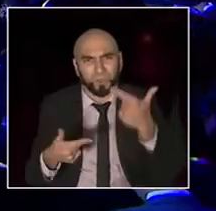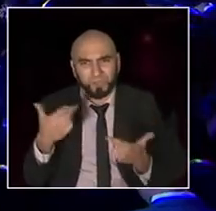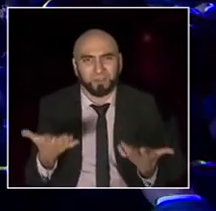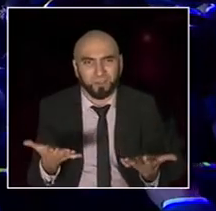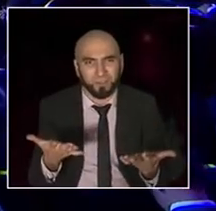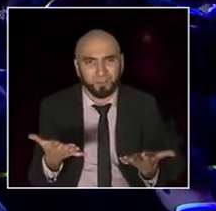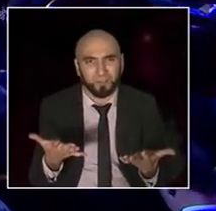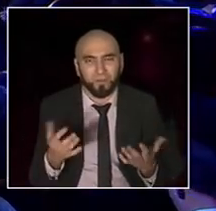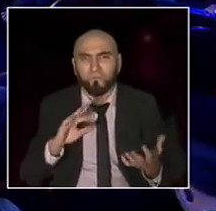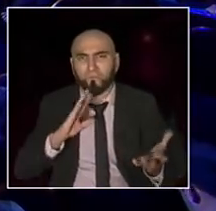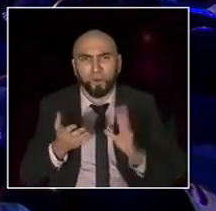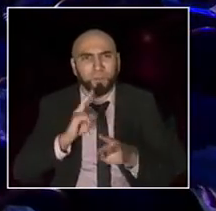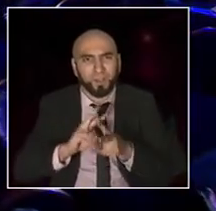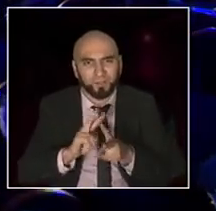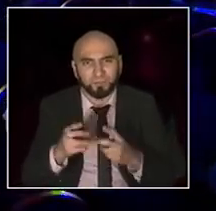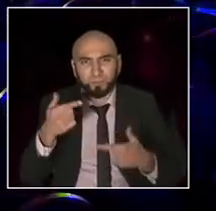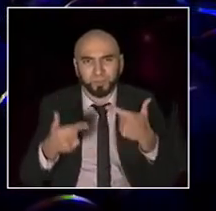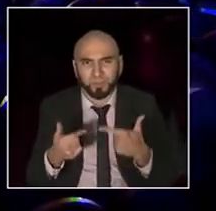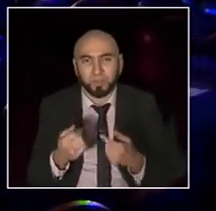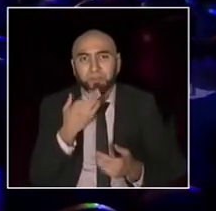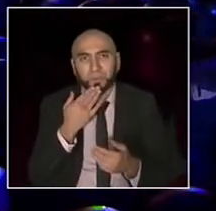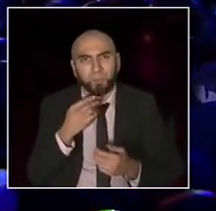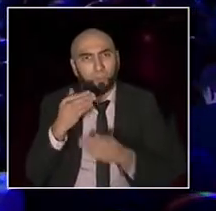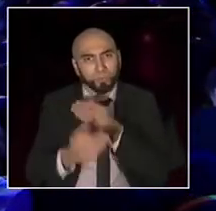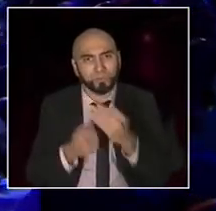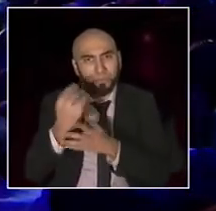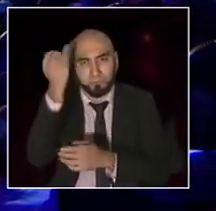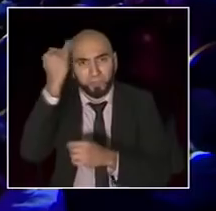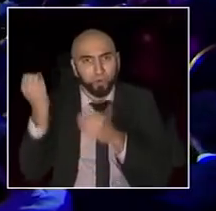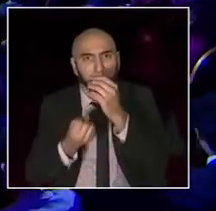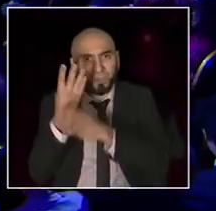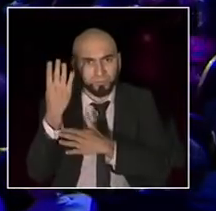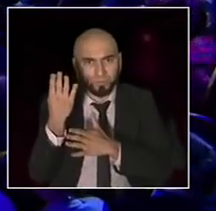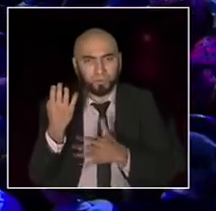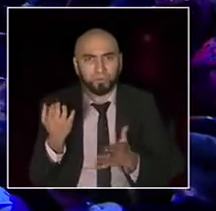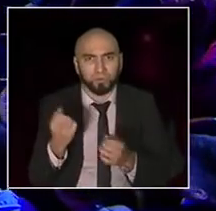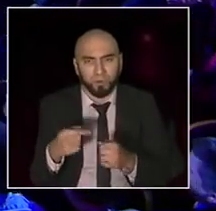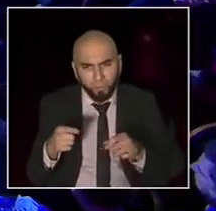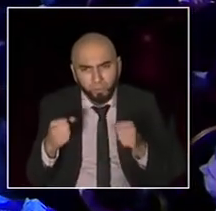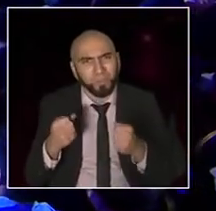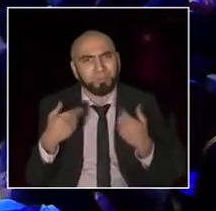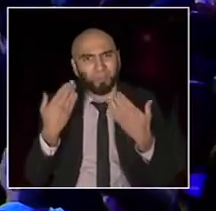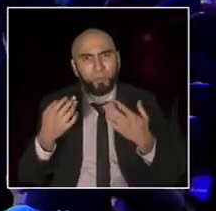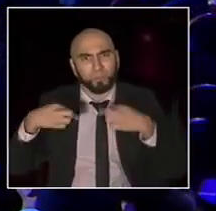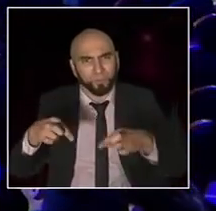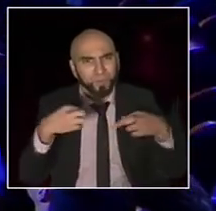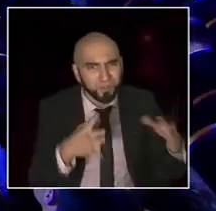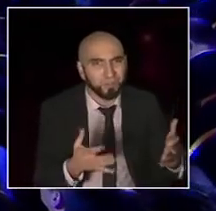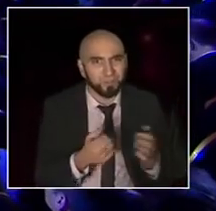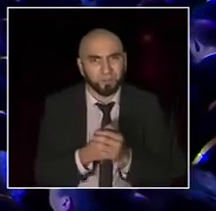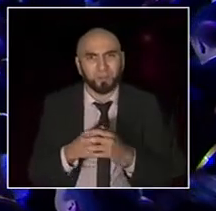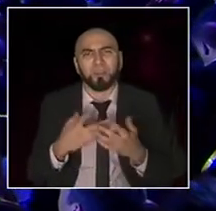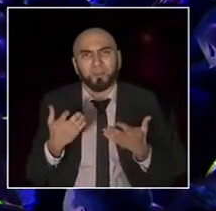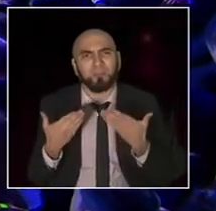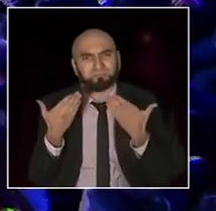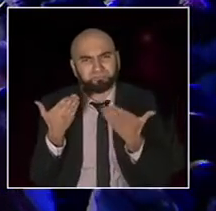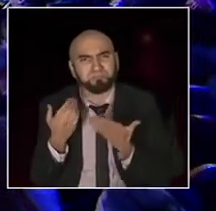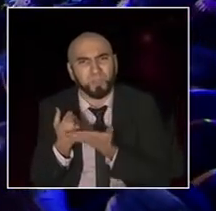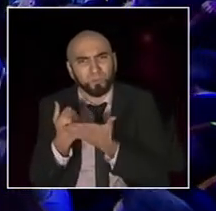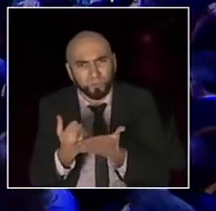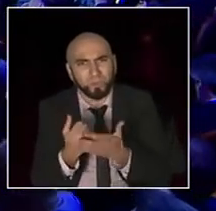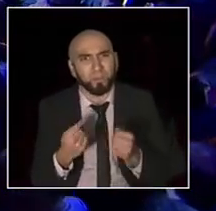Es necesario desencadenar procesos de innovación que generen nuevas potencialidades y oportunidades y que anticipen las tensiones, los